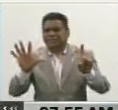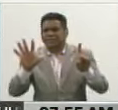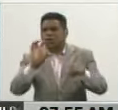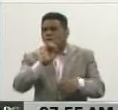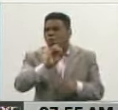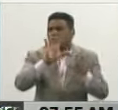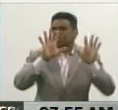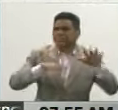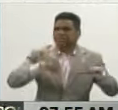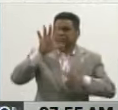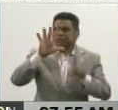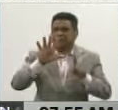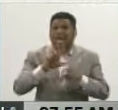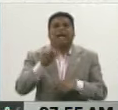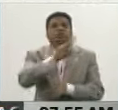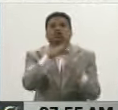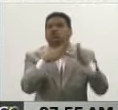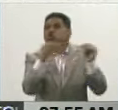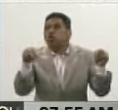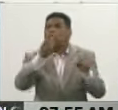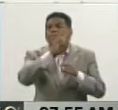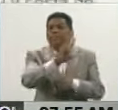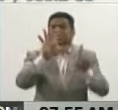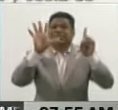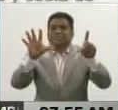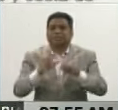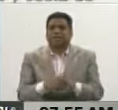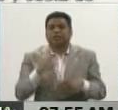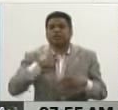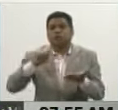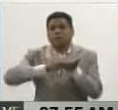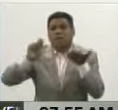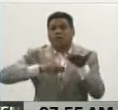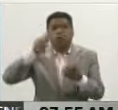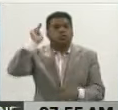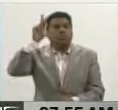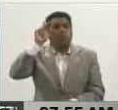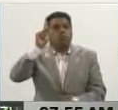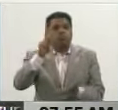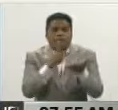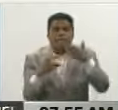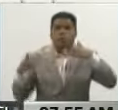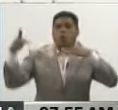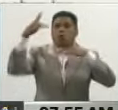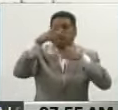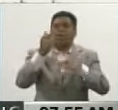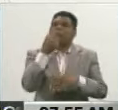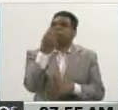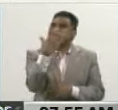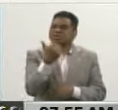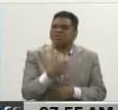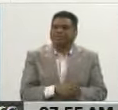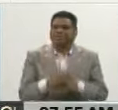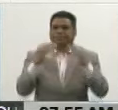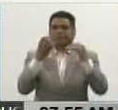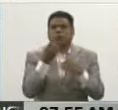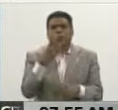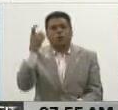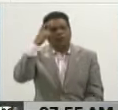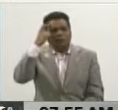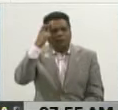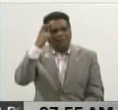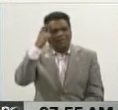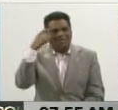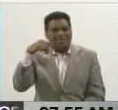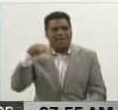26. Sandra Alcalá, ministro, me anotó en los estudios de posgrado, excelente por el ministerio. De Los Ángeles nos dice, buenos días, ministro, los